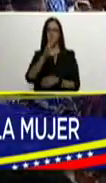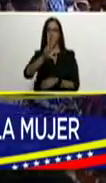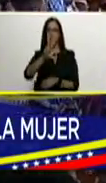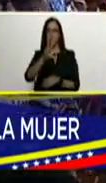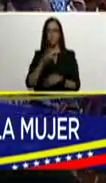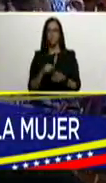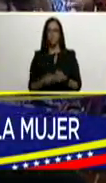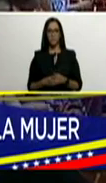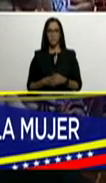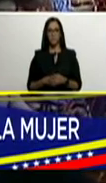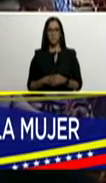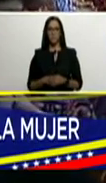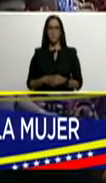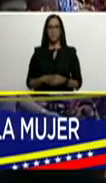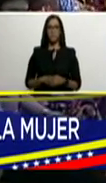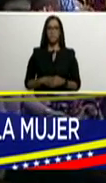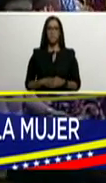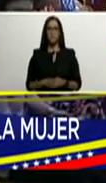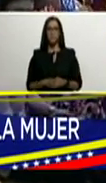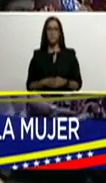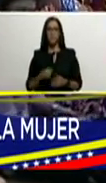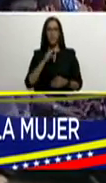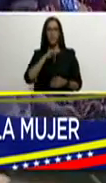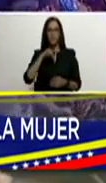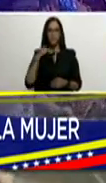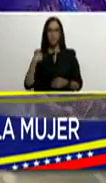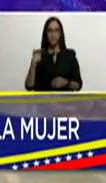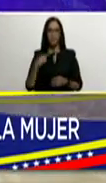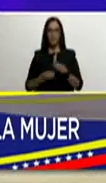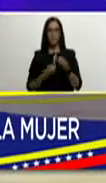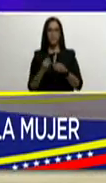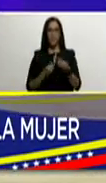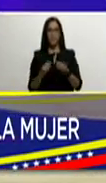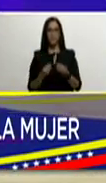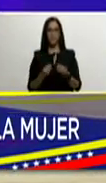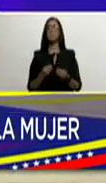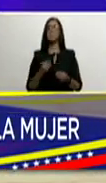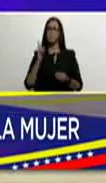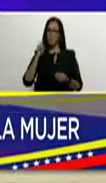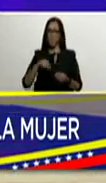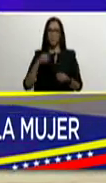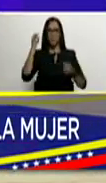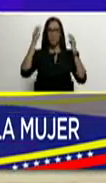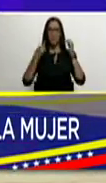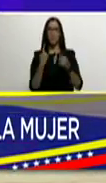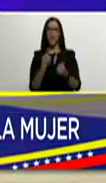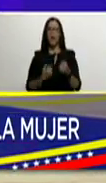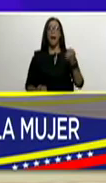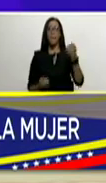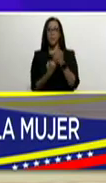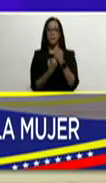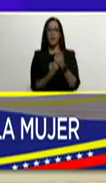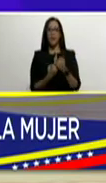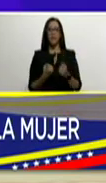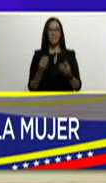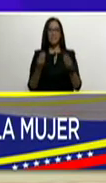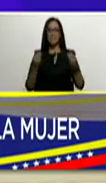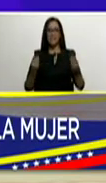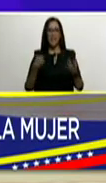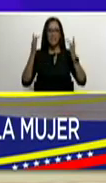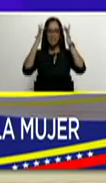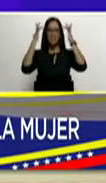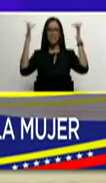tres. ¿Y nosotros qué tenemos que hacer? Inventarnos una también para apoyar tanta inventiva,